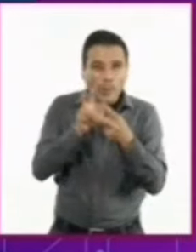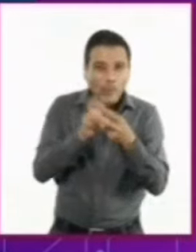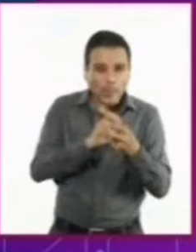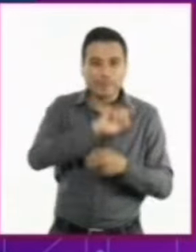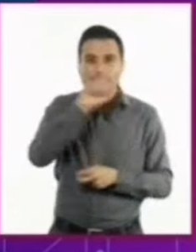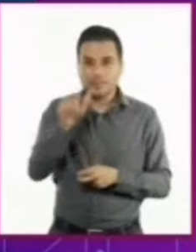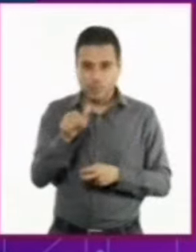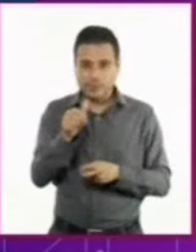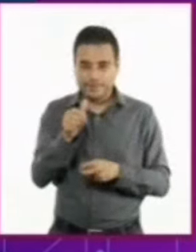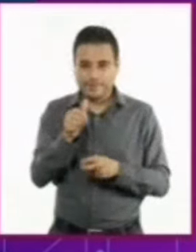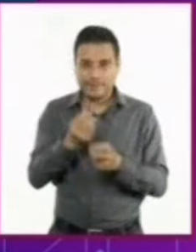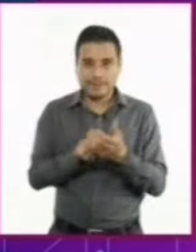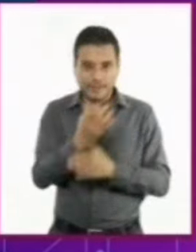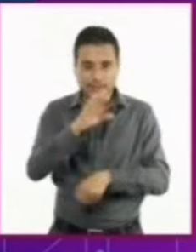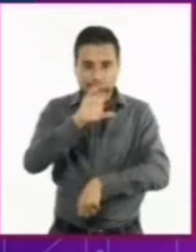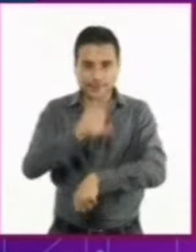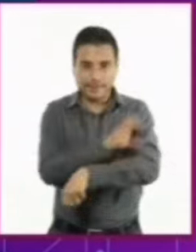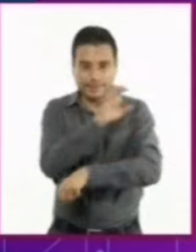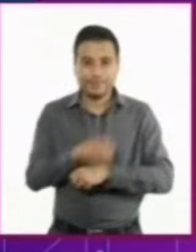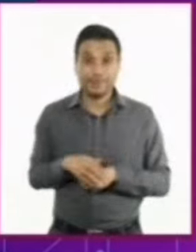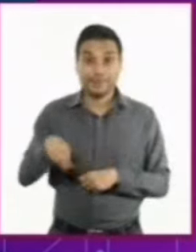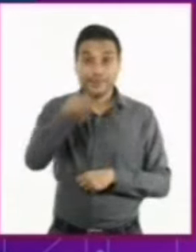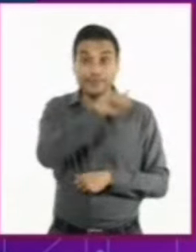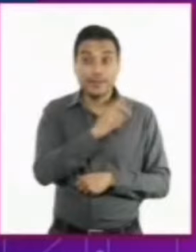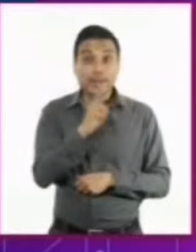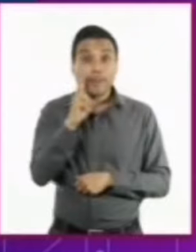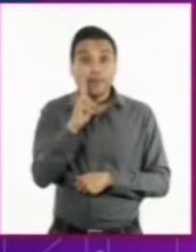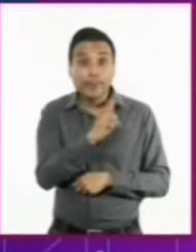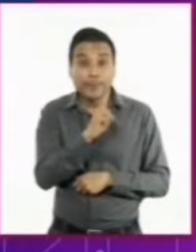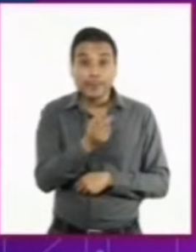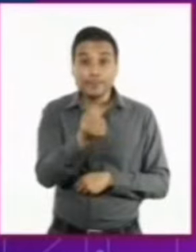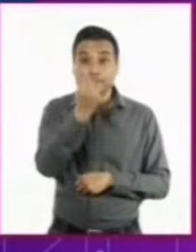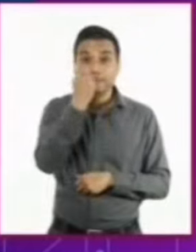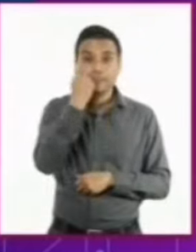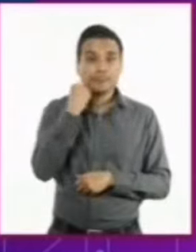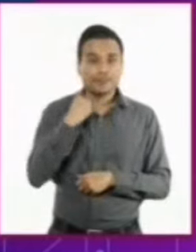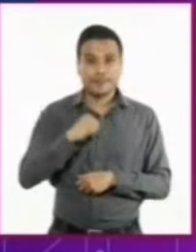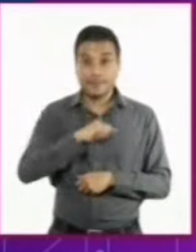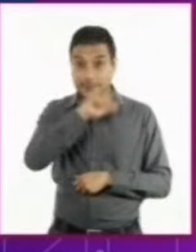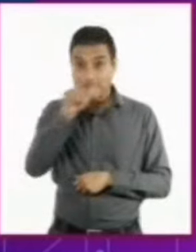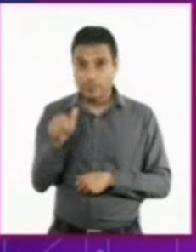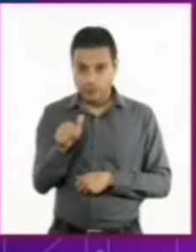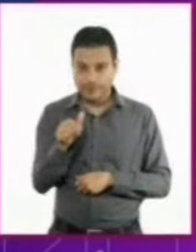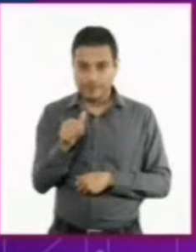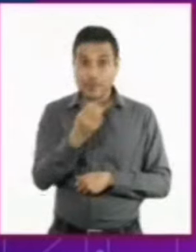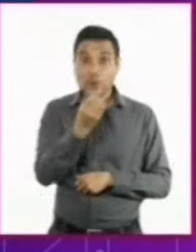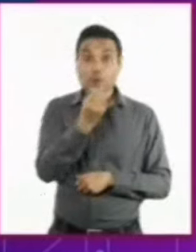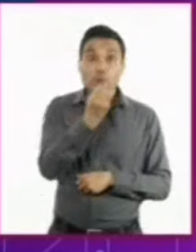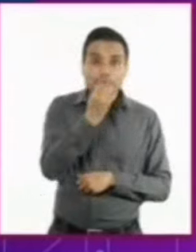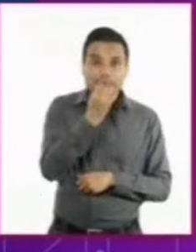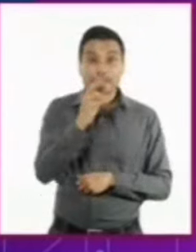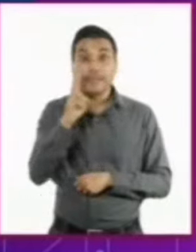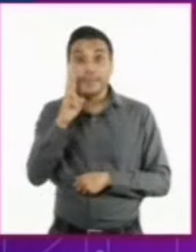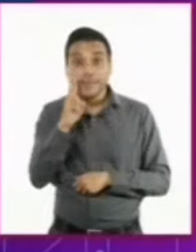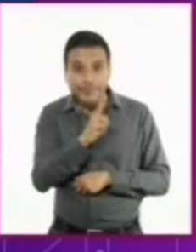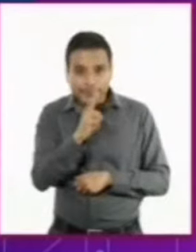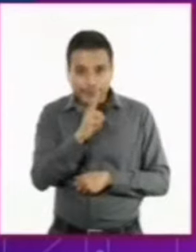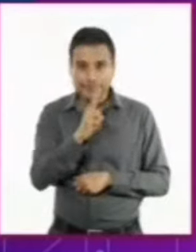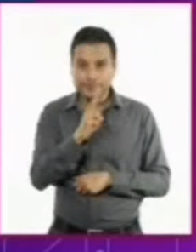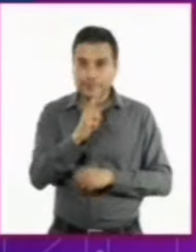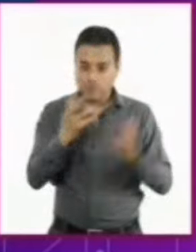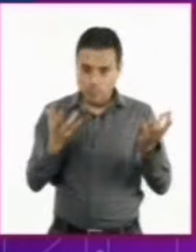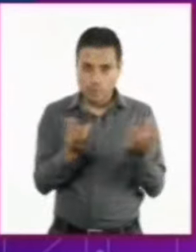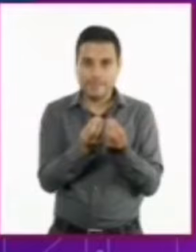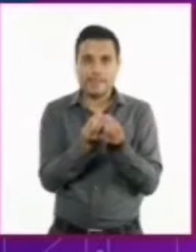que cuando respiramos, el oxígeno llega a nuestras células y se combina lentamente con los nutrimentos y los oxida.